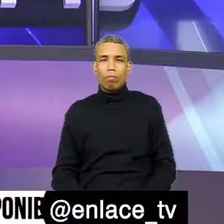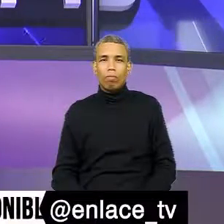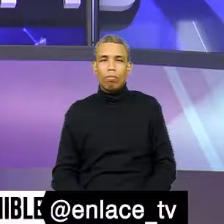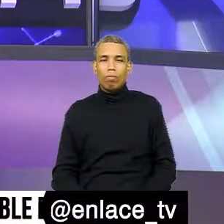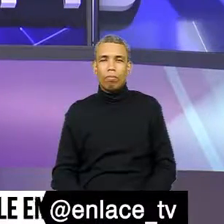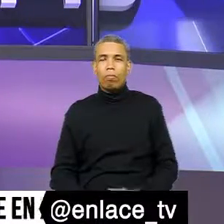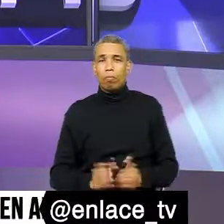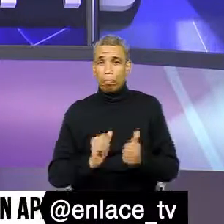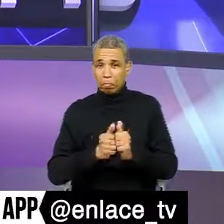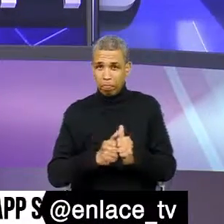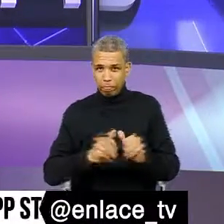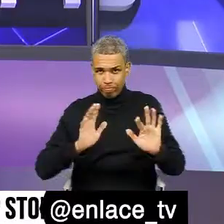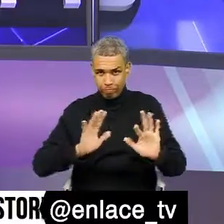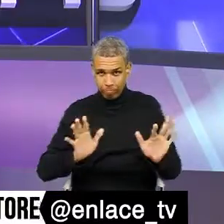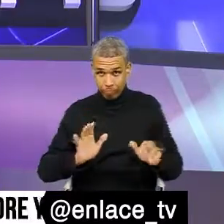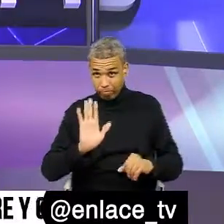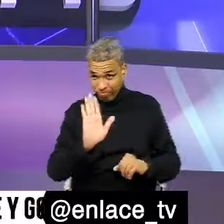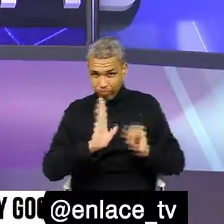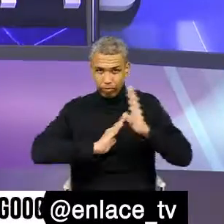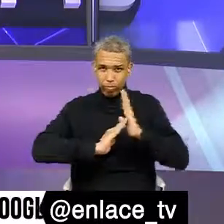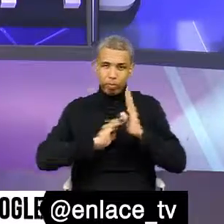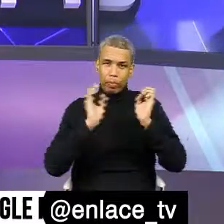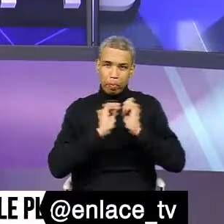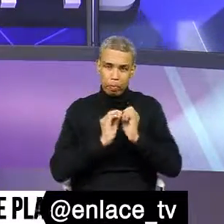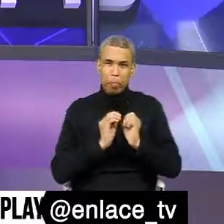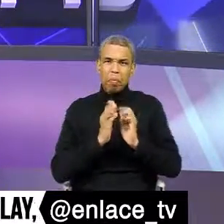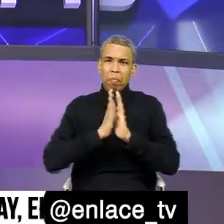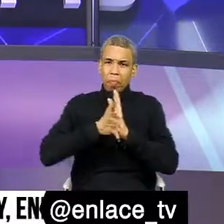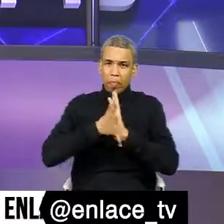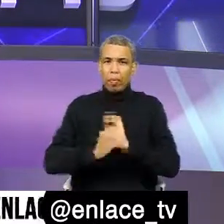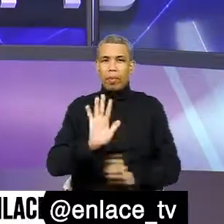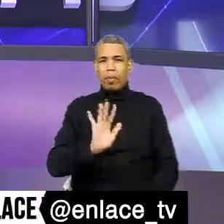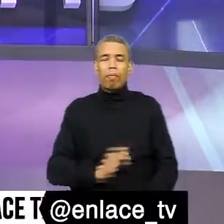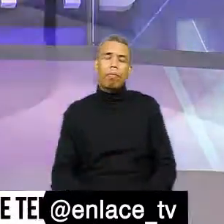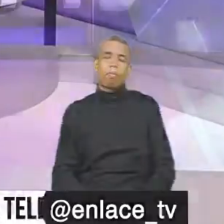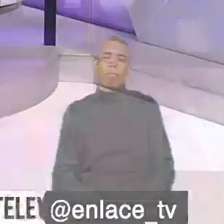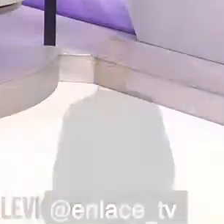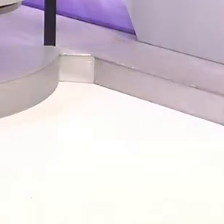Es por el momento todo en deportes, hacemos una pausa, ya regresamos a Enlace Noticias.